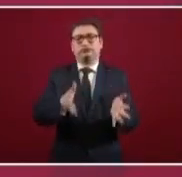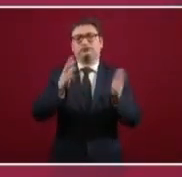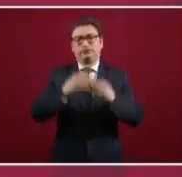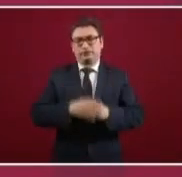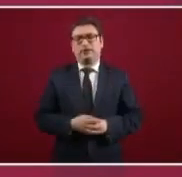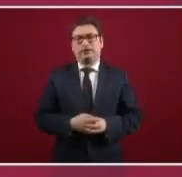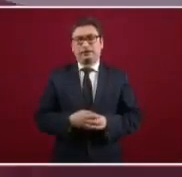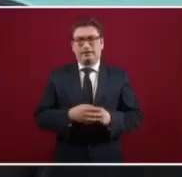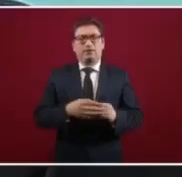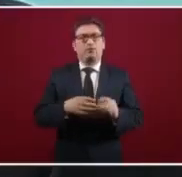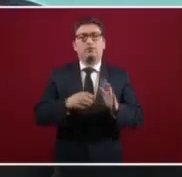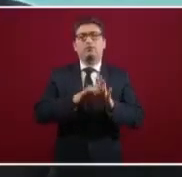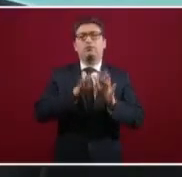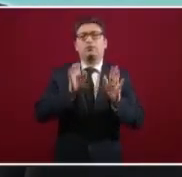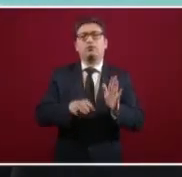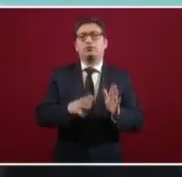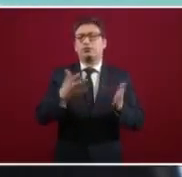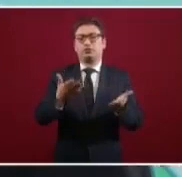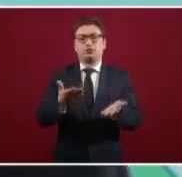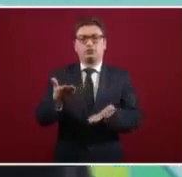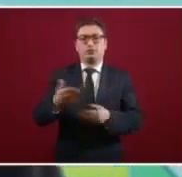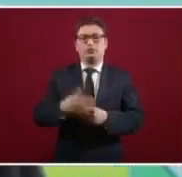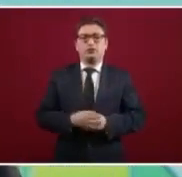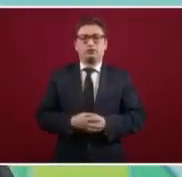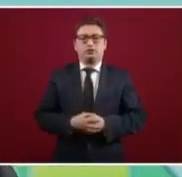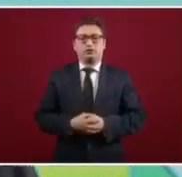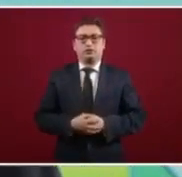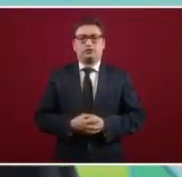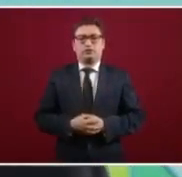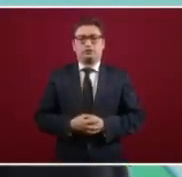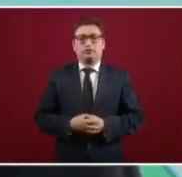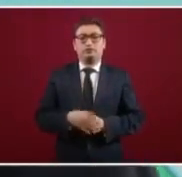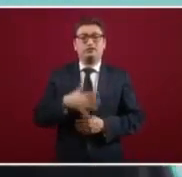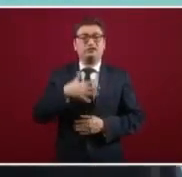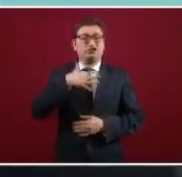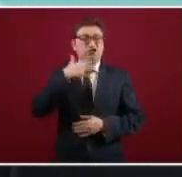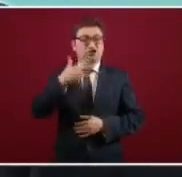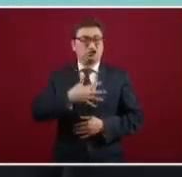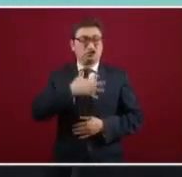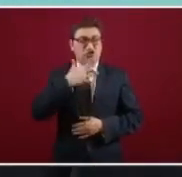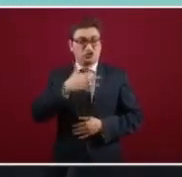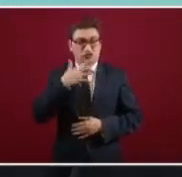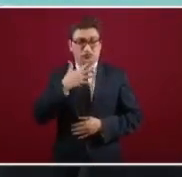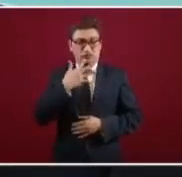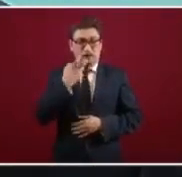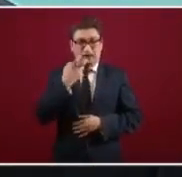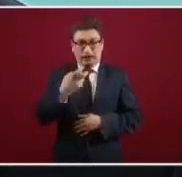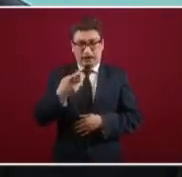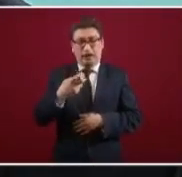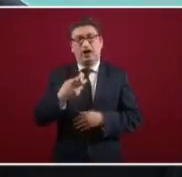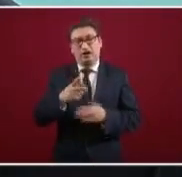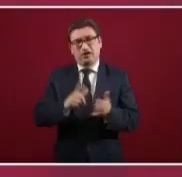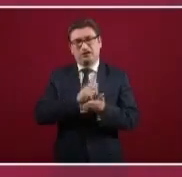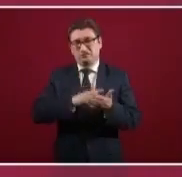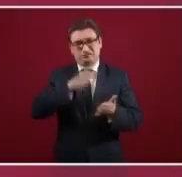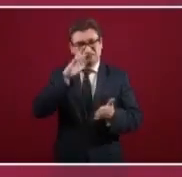el que sea delito grave la corrupción que no lo hago no lo era